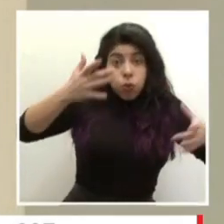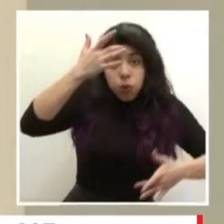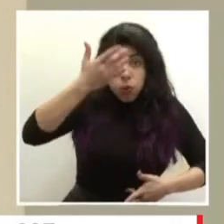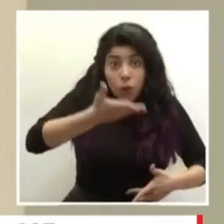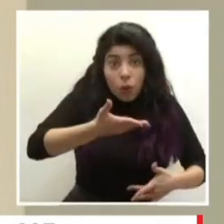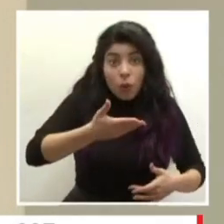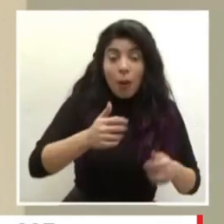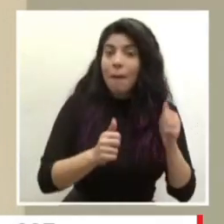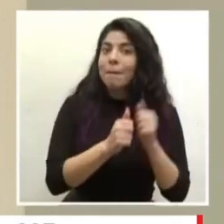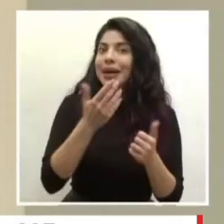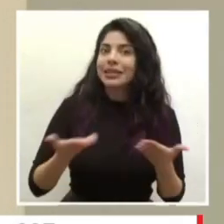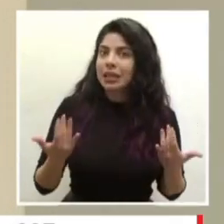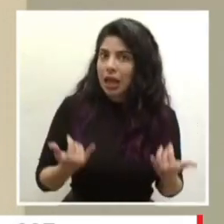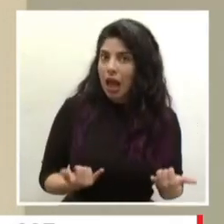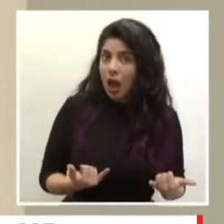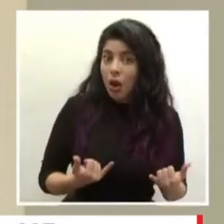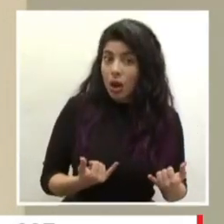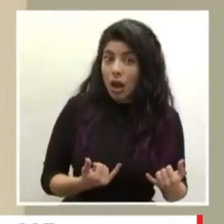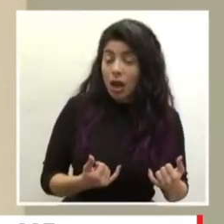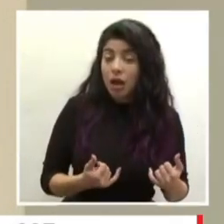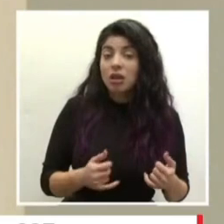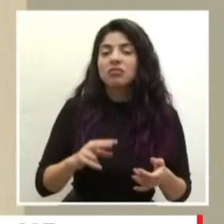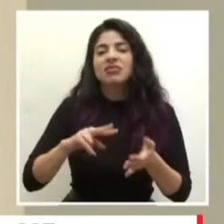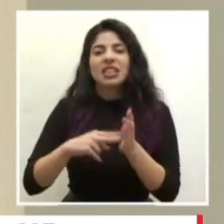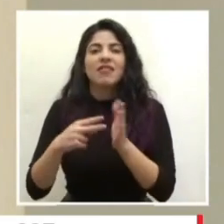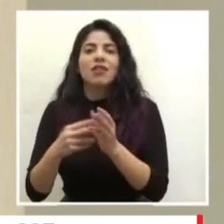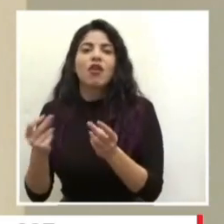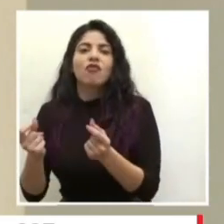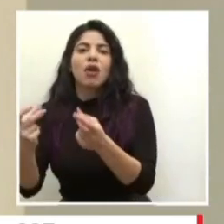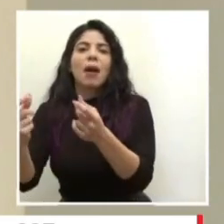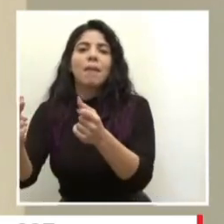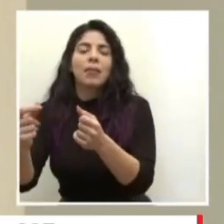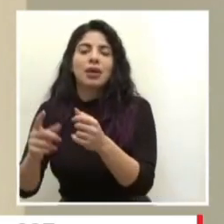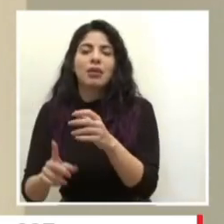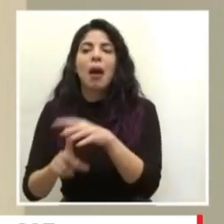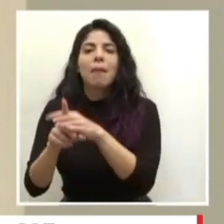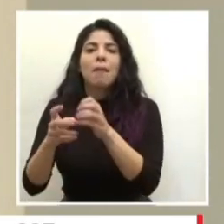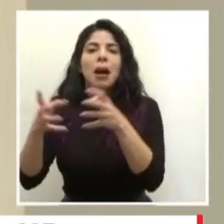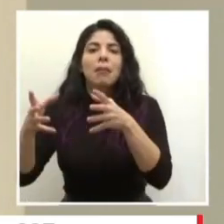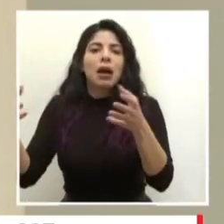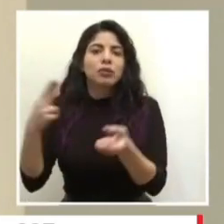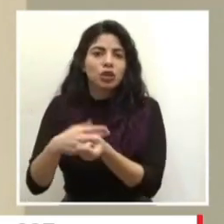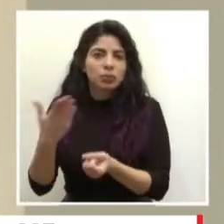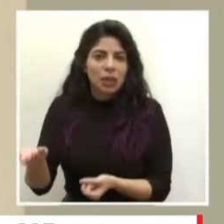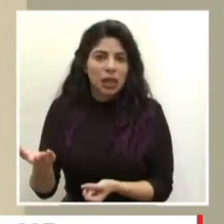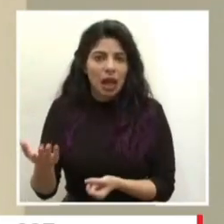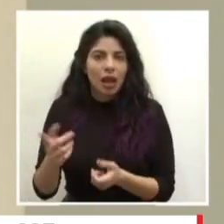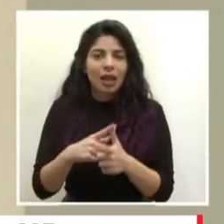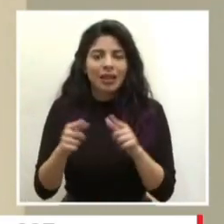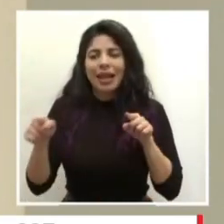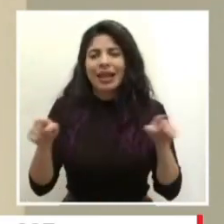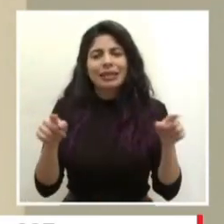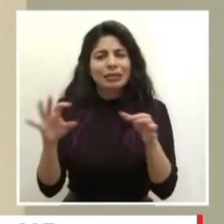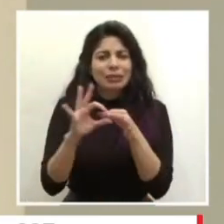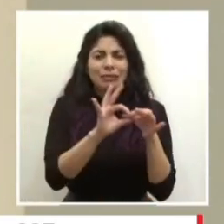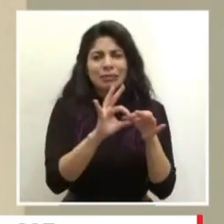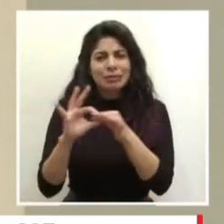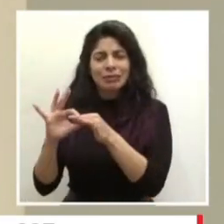mucho más de lo que hemos tenido, se va a ver reflejado con mayor velocidad eventualmente en las hospitalizaciones. Y eso, pues, va muy de la mano,